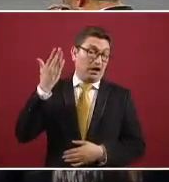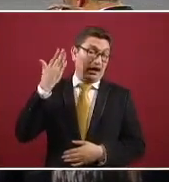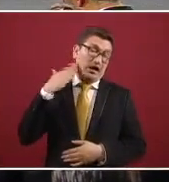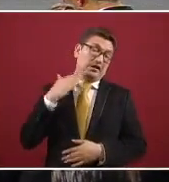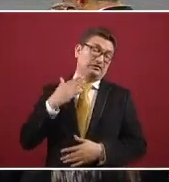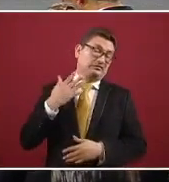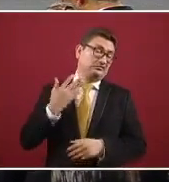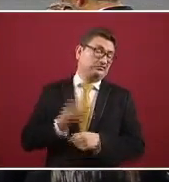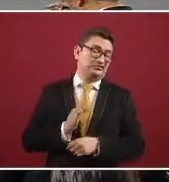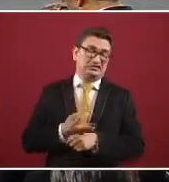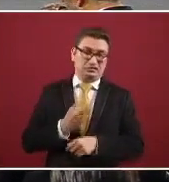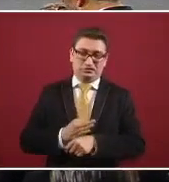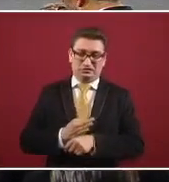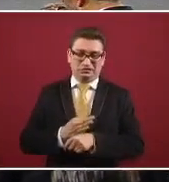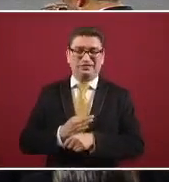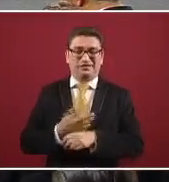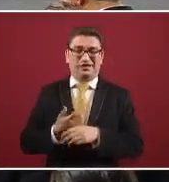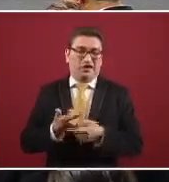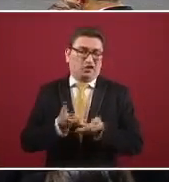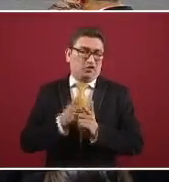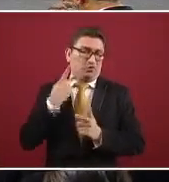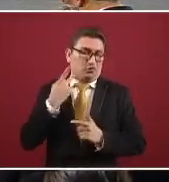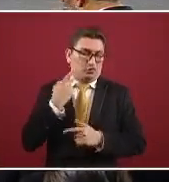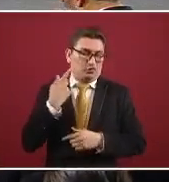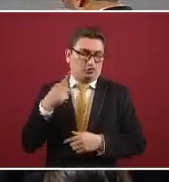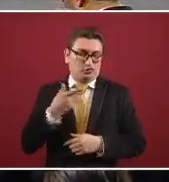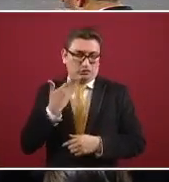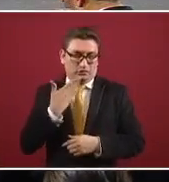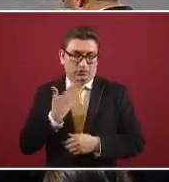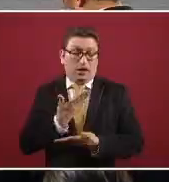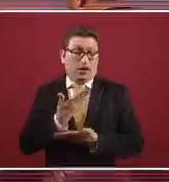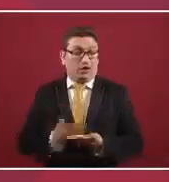picaresca política. Ya eso no